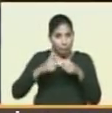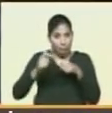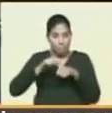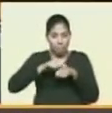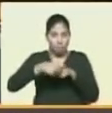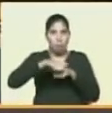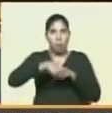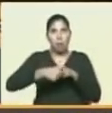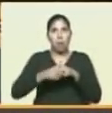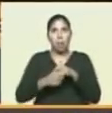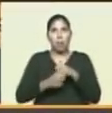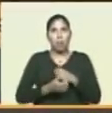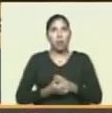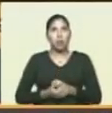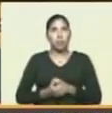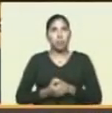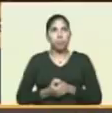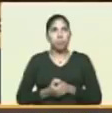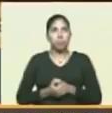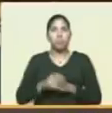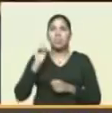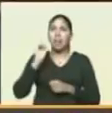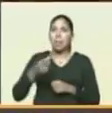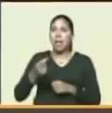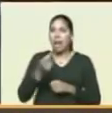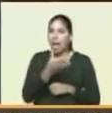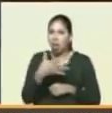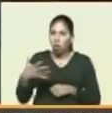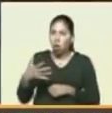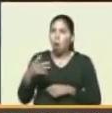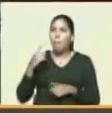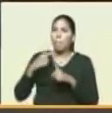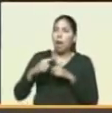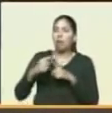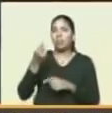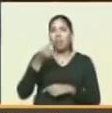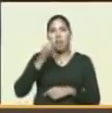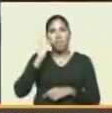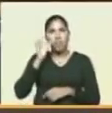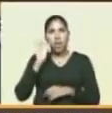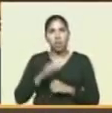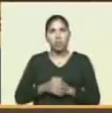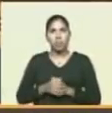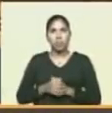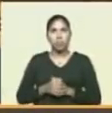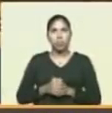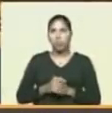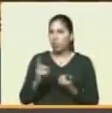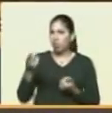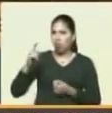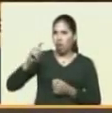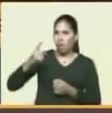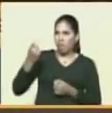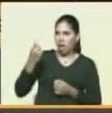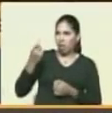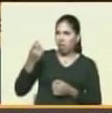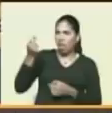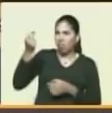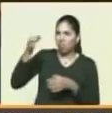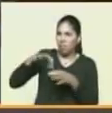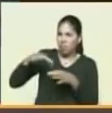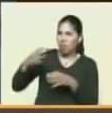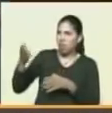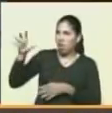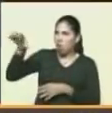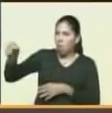para nosotros, el caso del café y el arroz, que son casos emblemáticos donde no requerimos importación de semillas, el caso de la caña de azúcar,